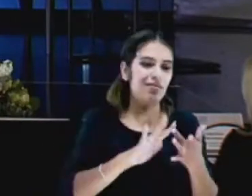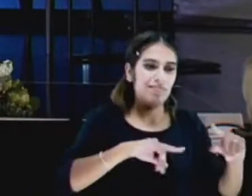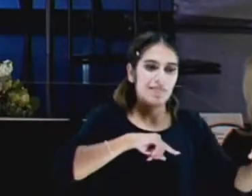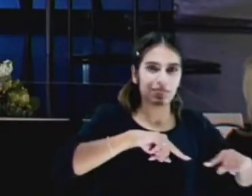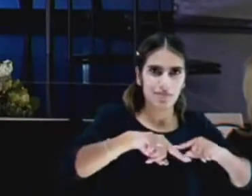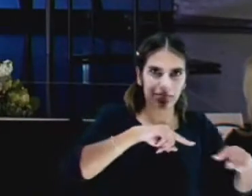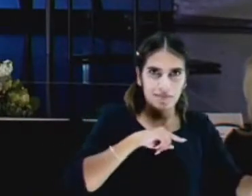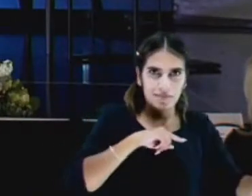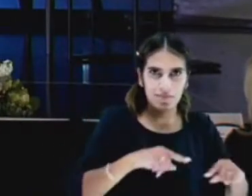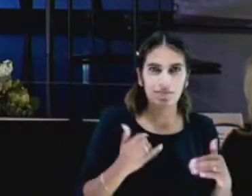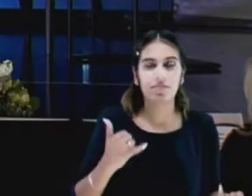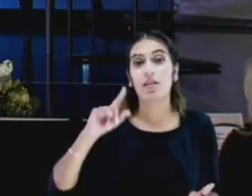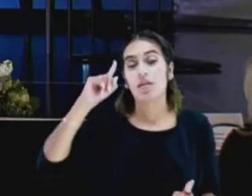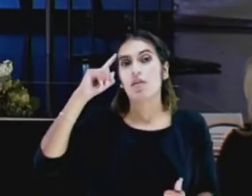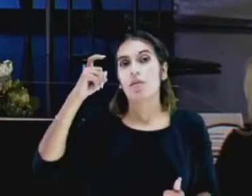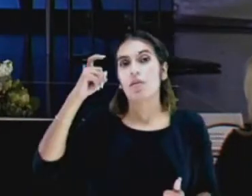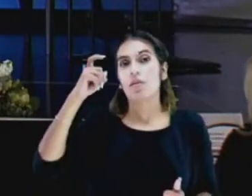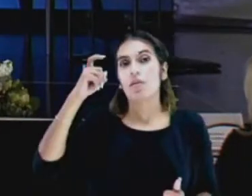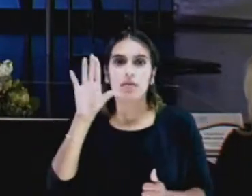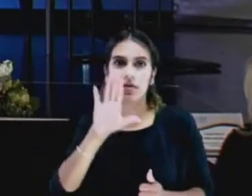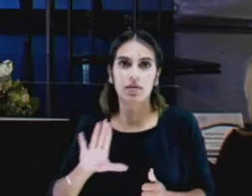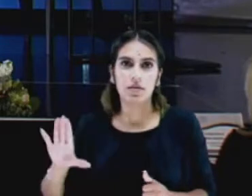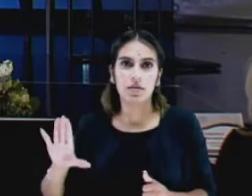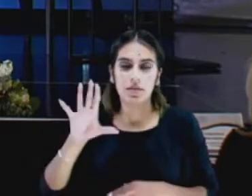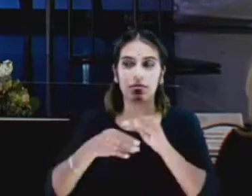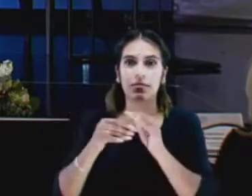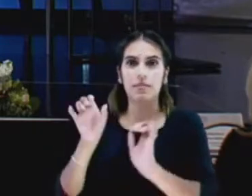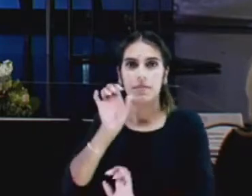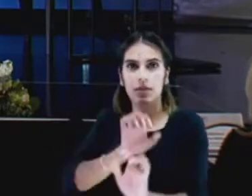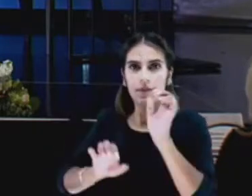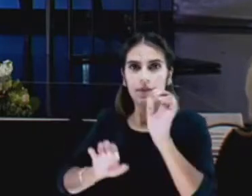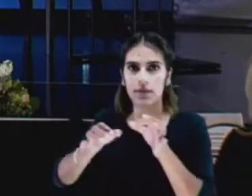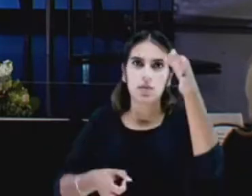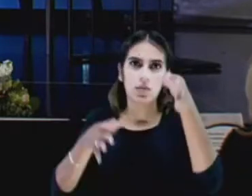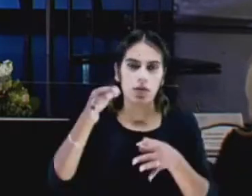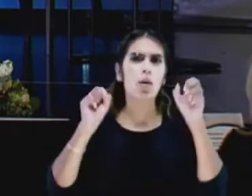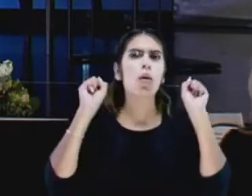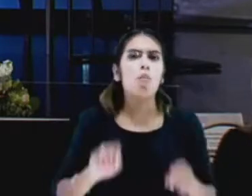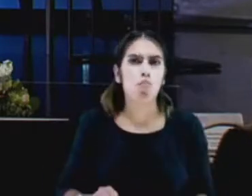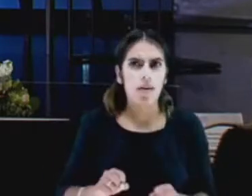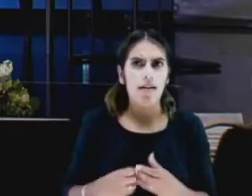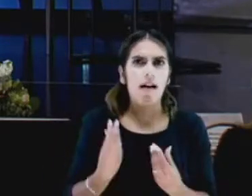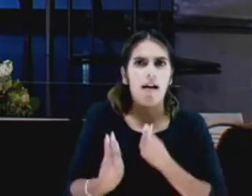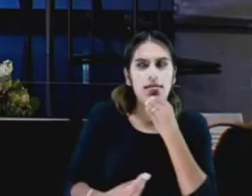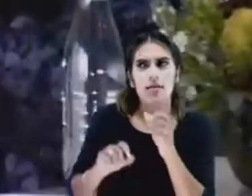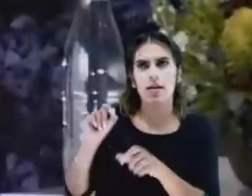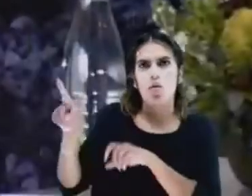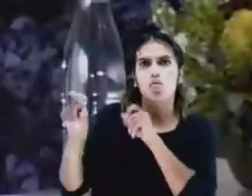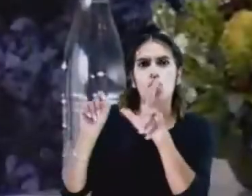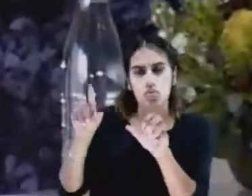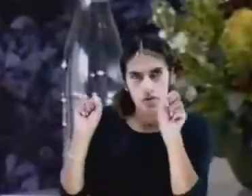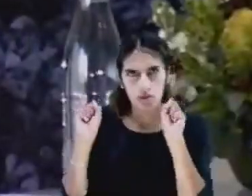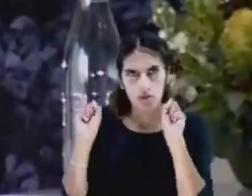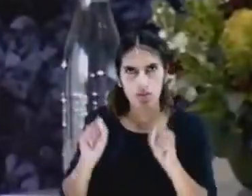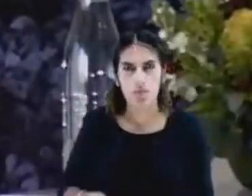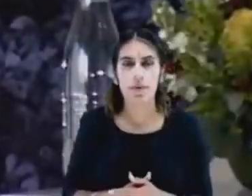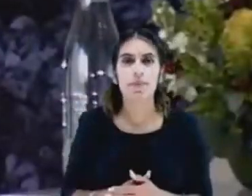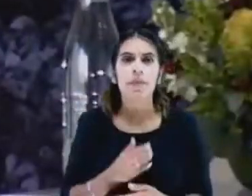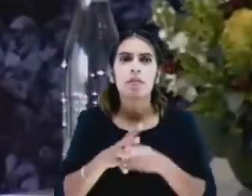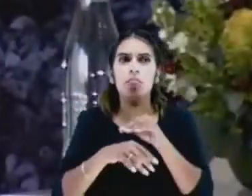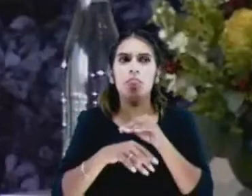es el gobierno nacional y la agencia nacional defensa jurídica las que pueden formular la consulta en cuanto a formaciones de intervenir